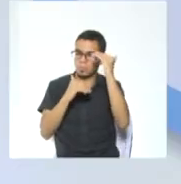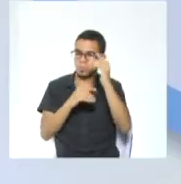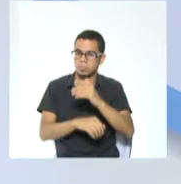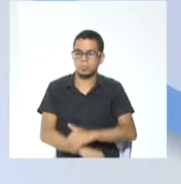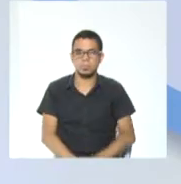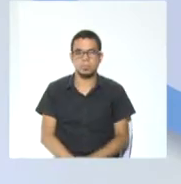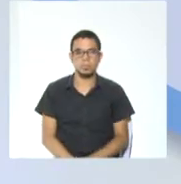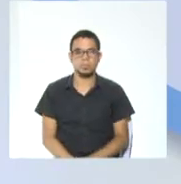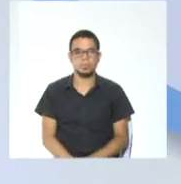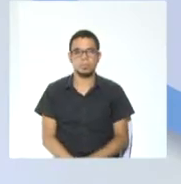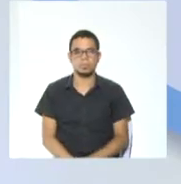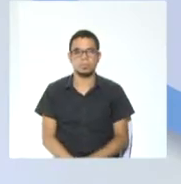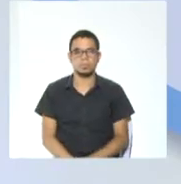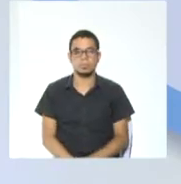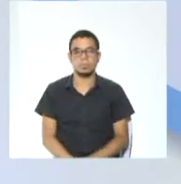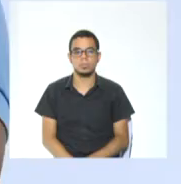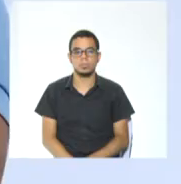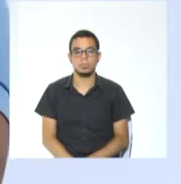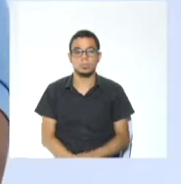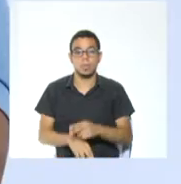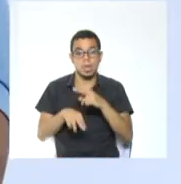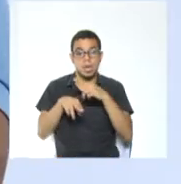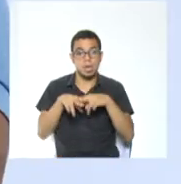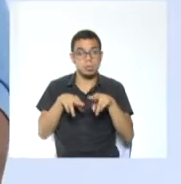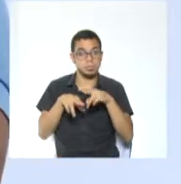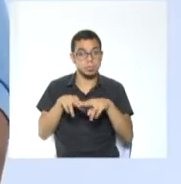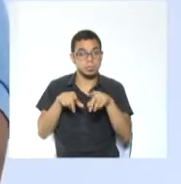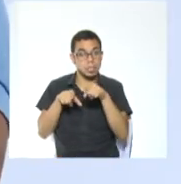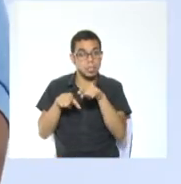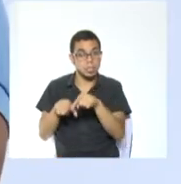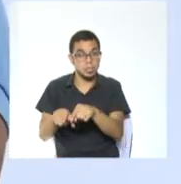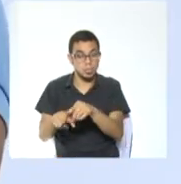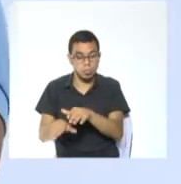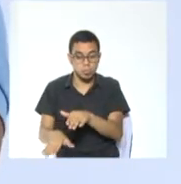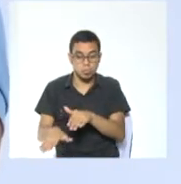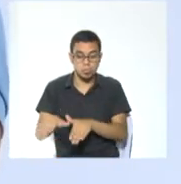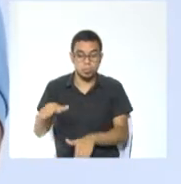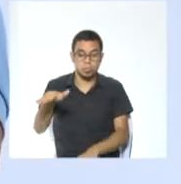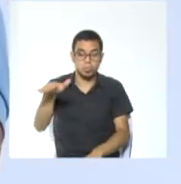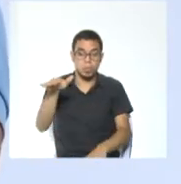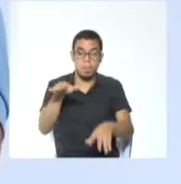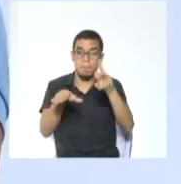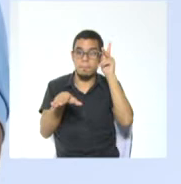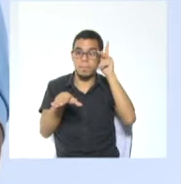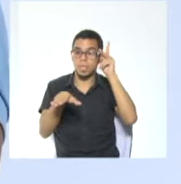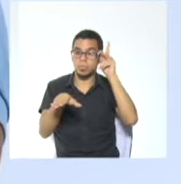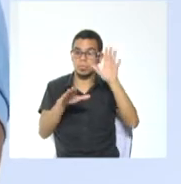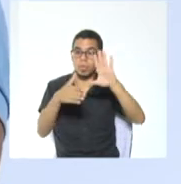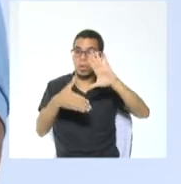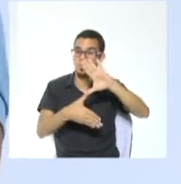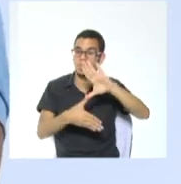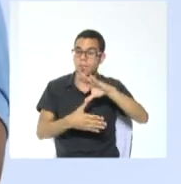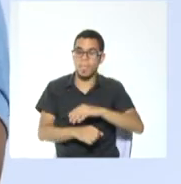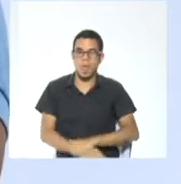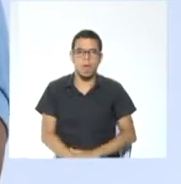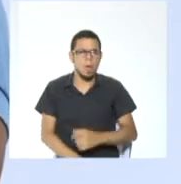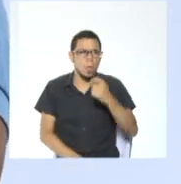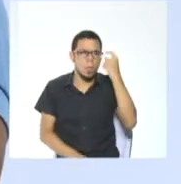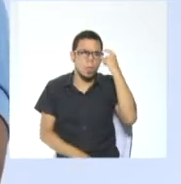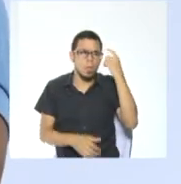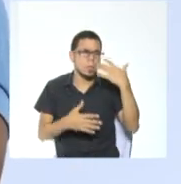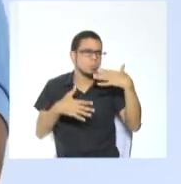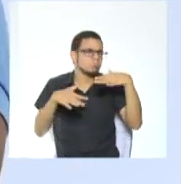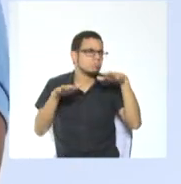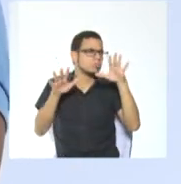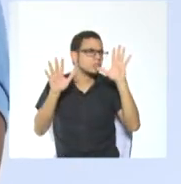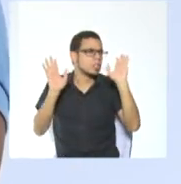con atención a Cibrani. El niño que se hizo maestro de América. Un día,